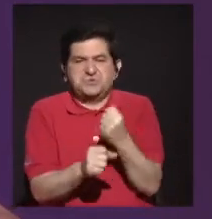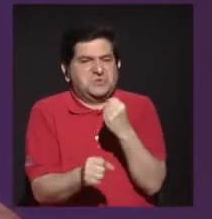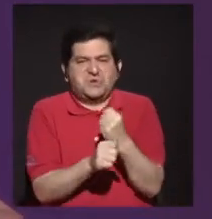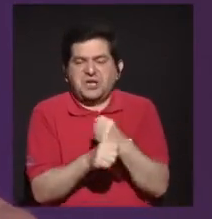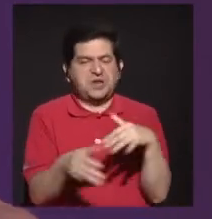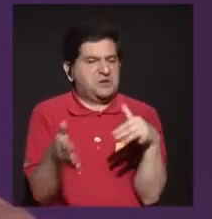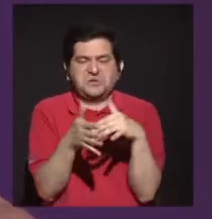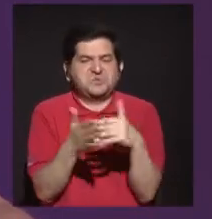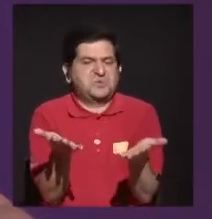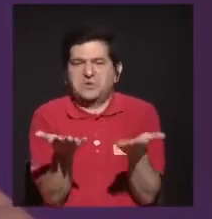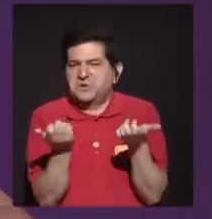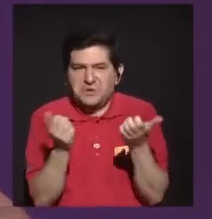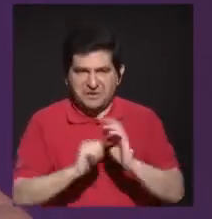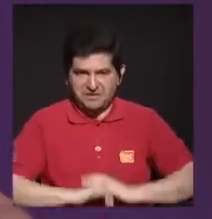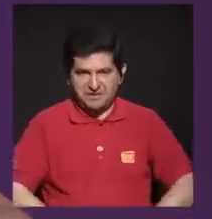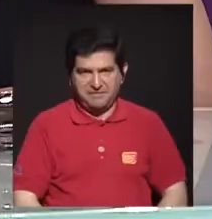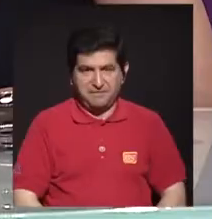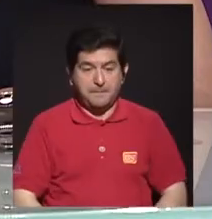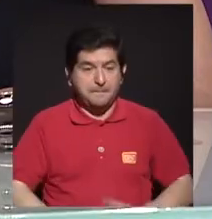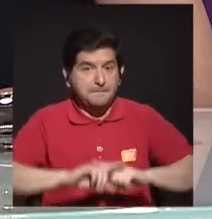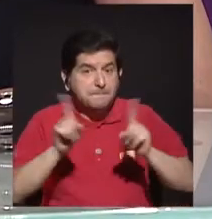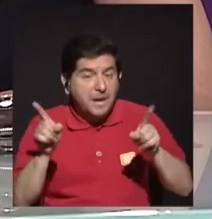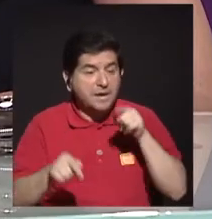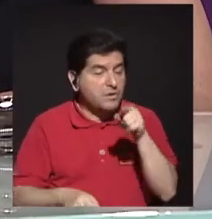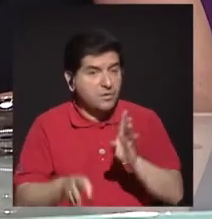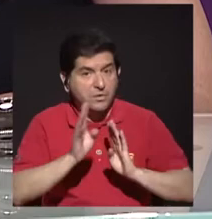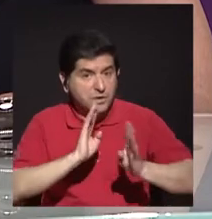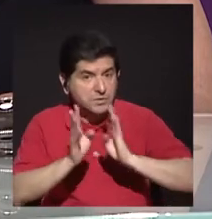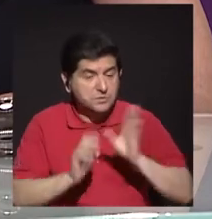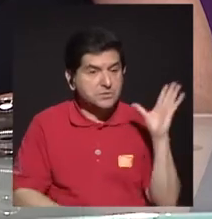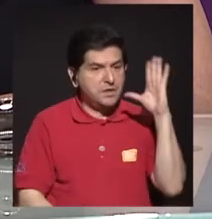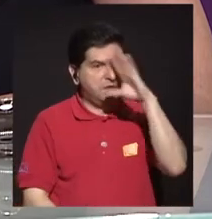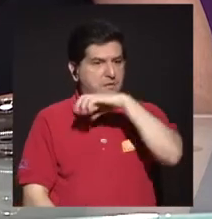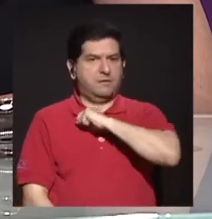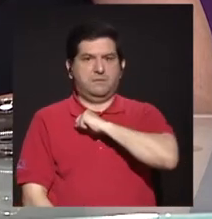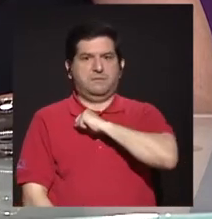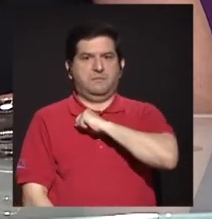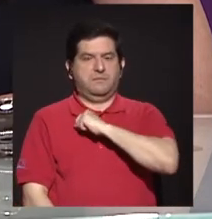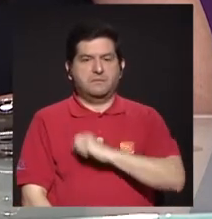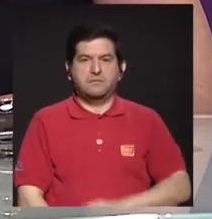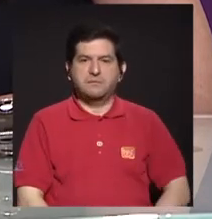quiere estudiar, por ejemplo. Uh-huh. Pero entonces cuando hablas con ellas te das cuenta de que